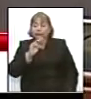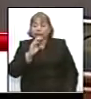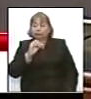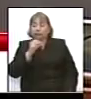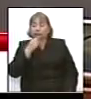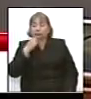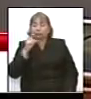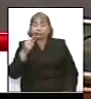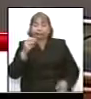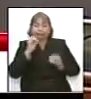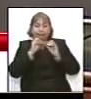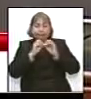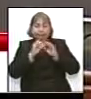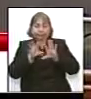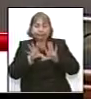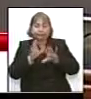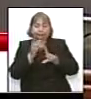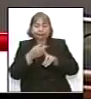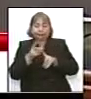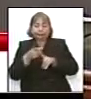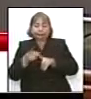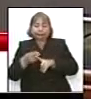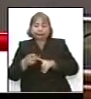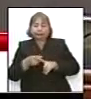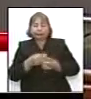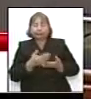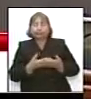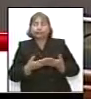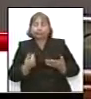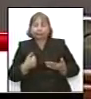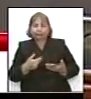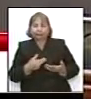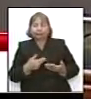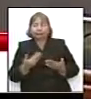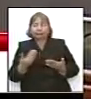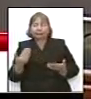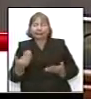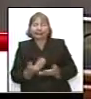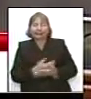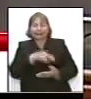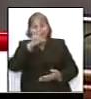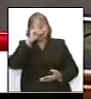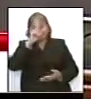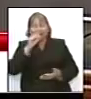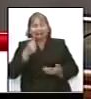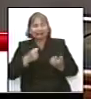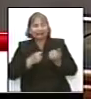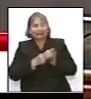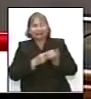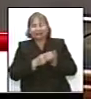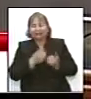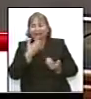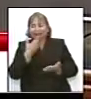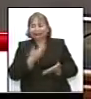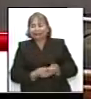porque refleja la diversidad y la composición del Perú. Nuevo Perú va a apoyar este proyecto.